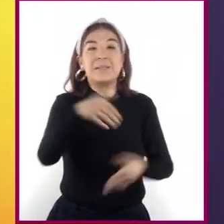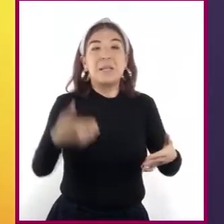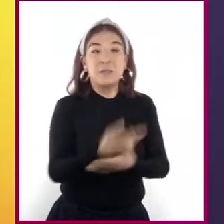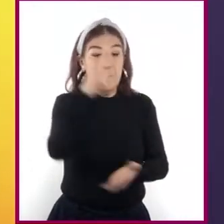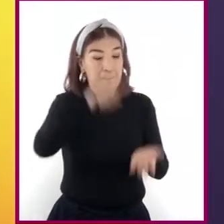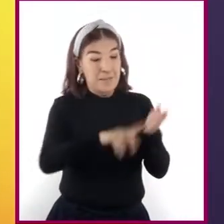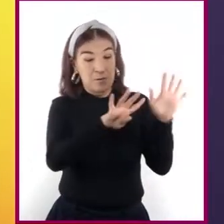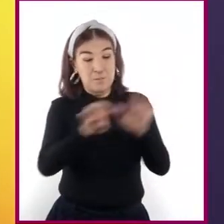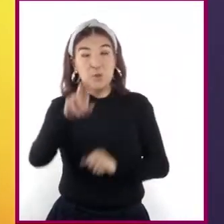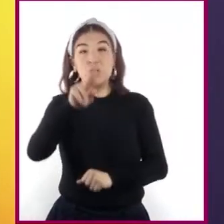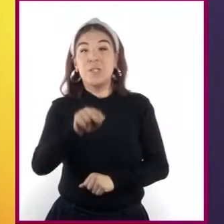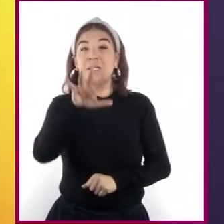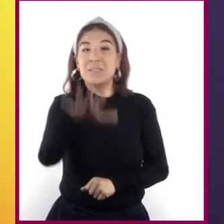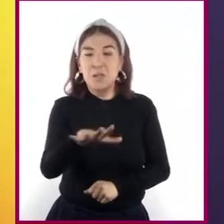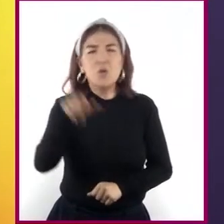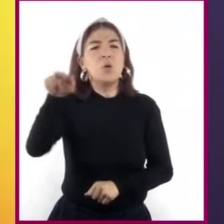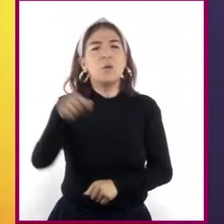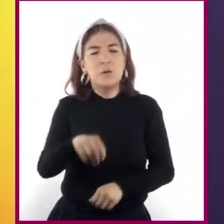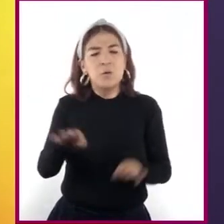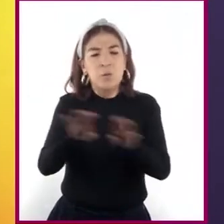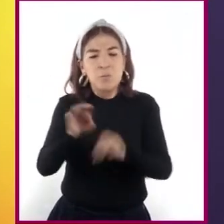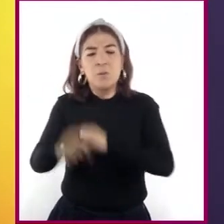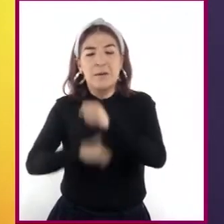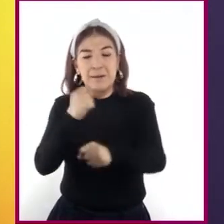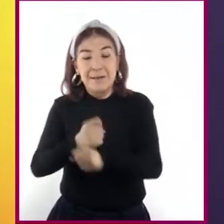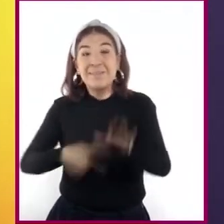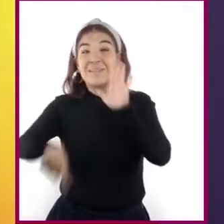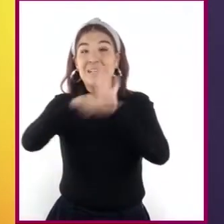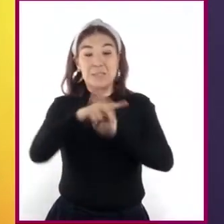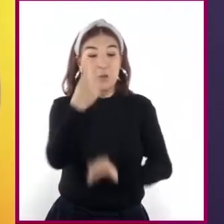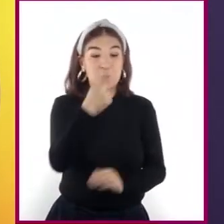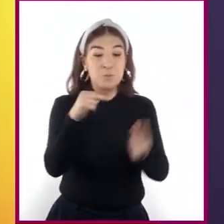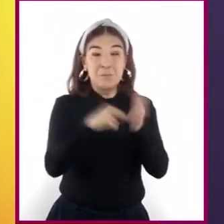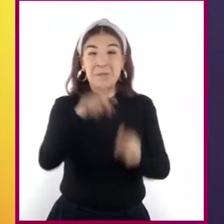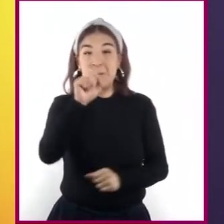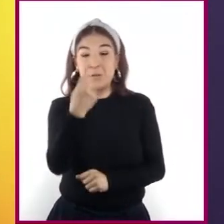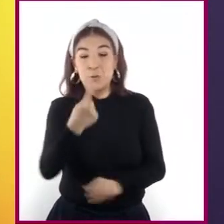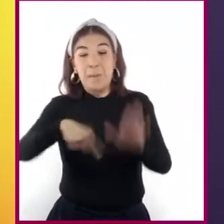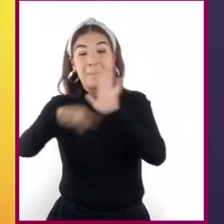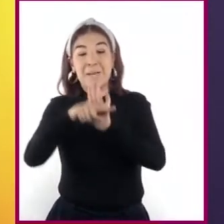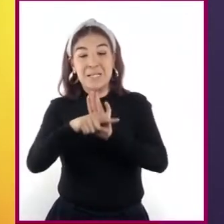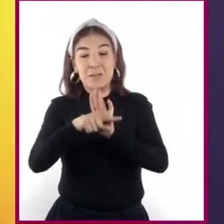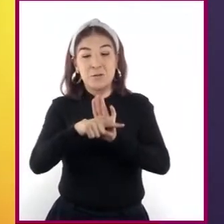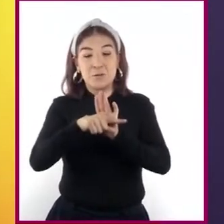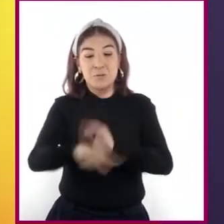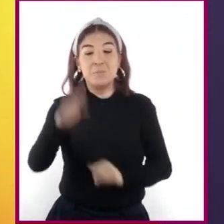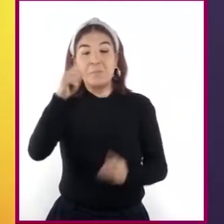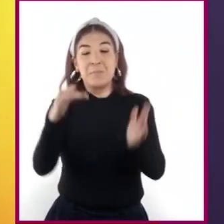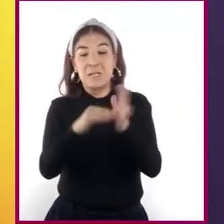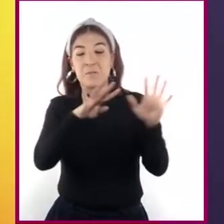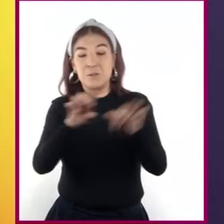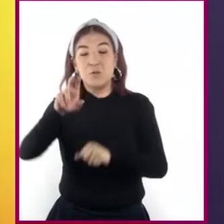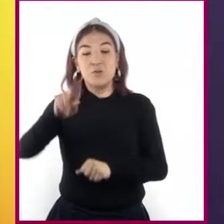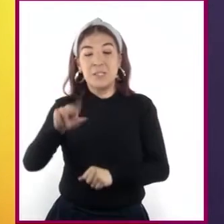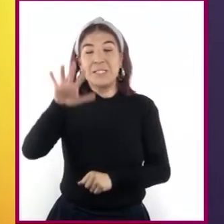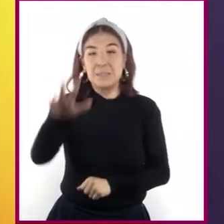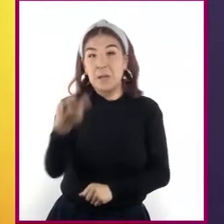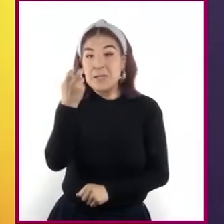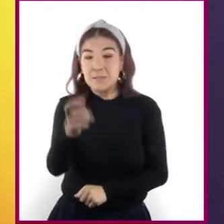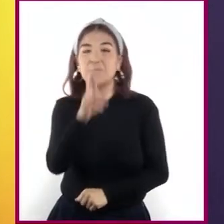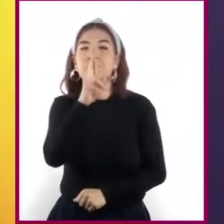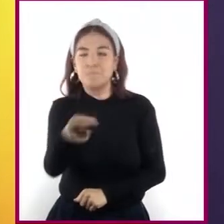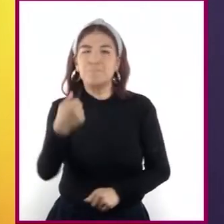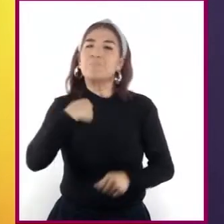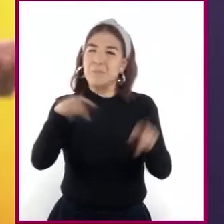1985. Para saber qué edad tiene, resto 2021 menos 1985. Con esta operación sé